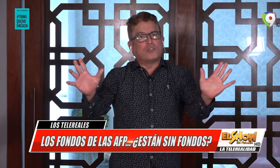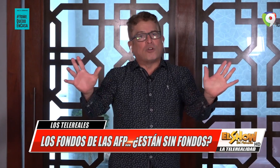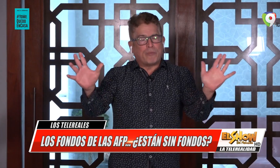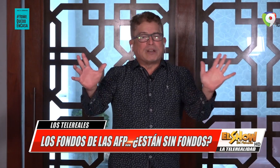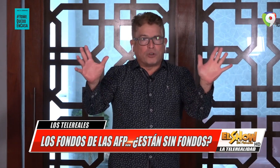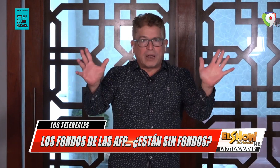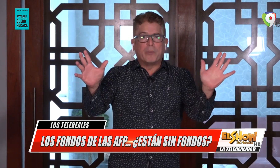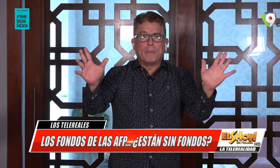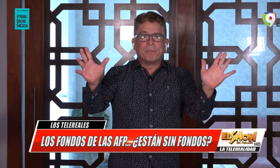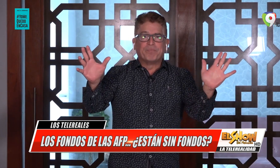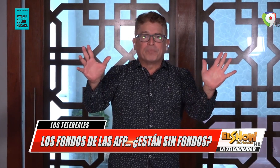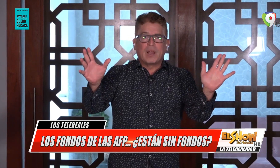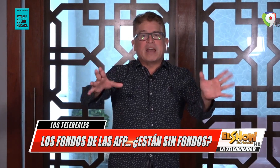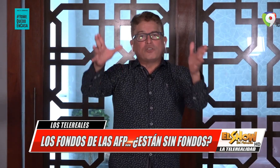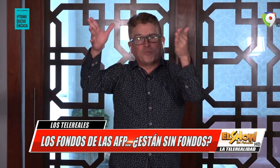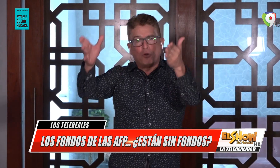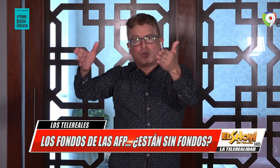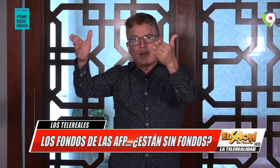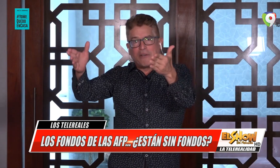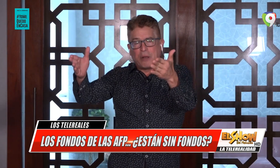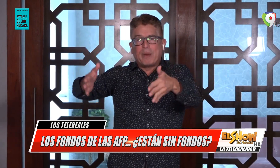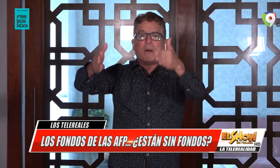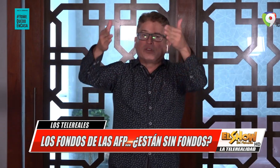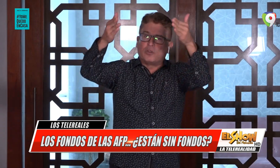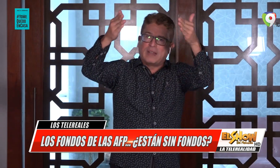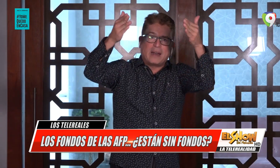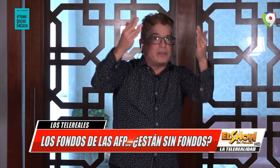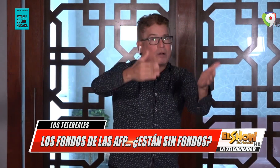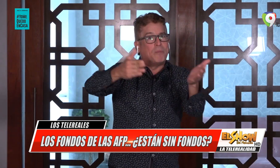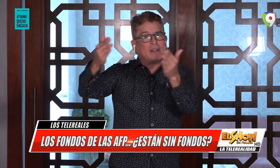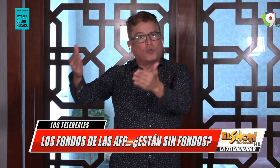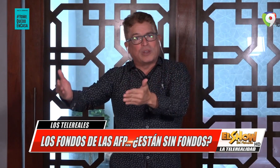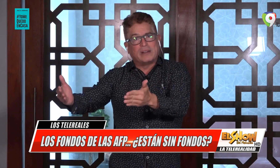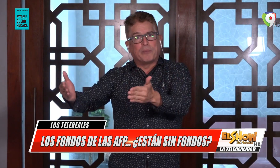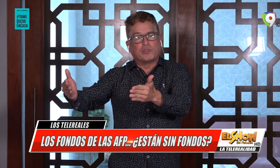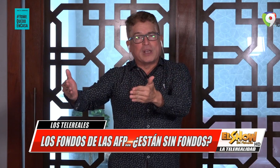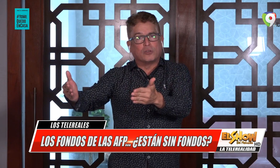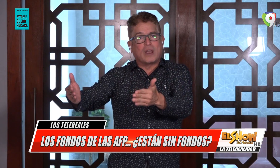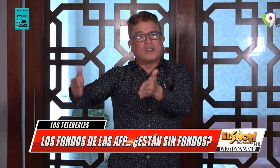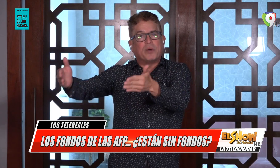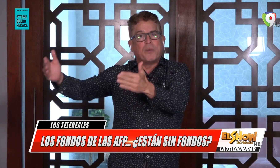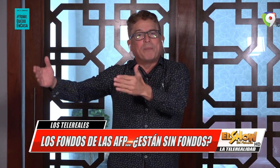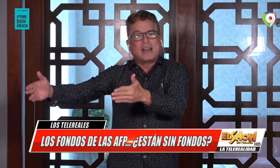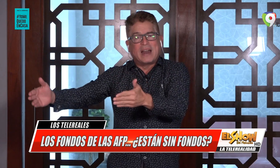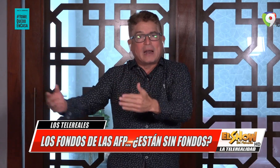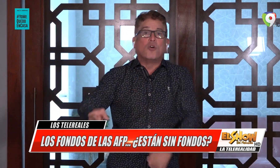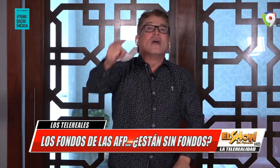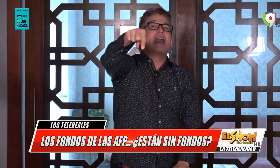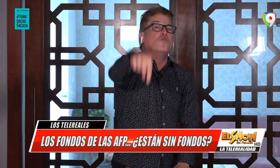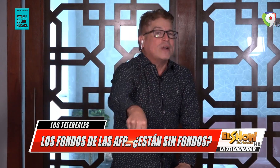Yo quiero que eso lo reflexionemos. Y esos fondos de la AFP vamos a soltar entre un 20 y un 30% y así